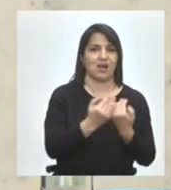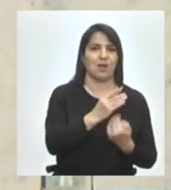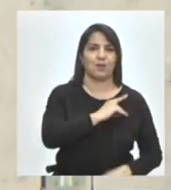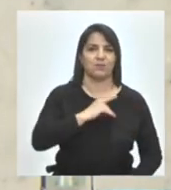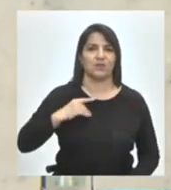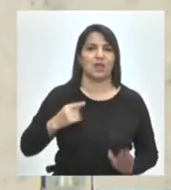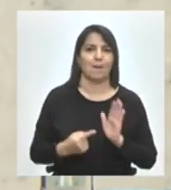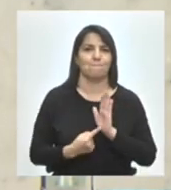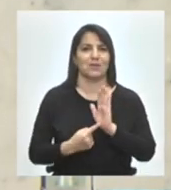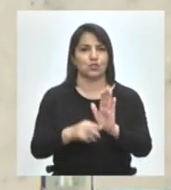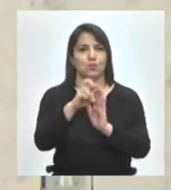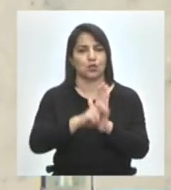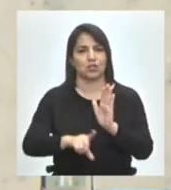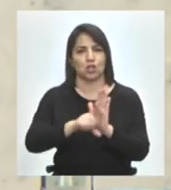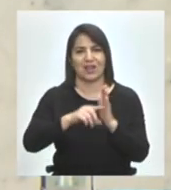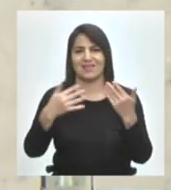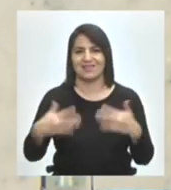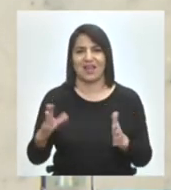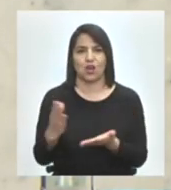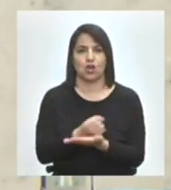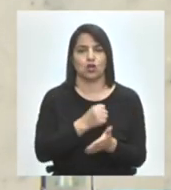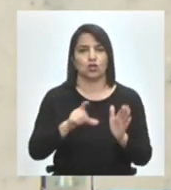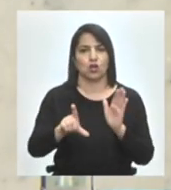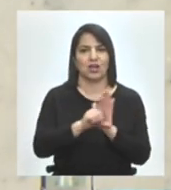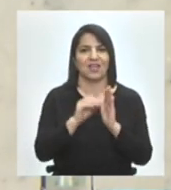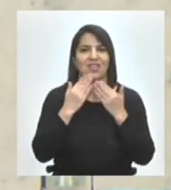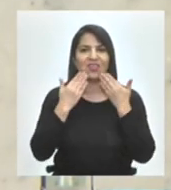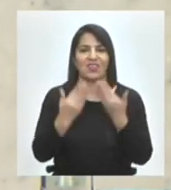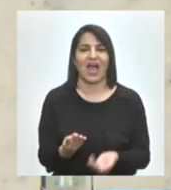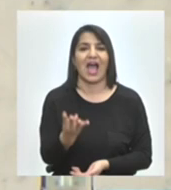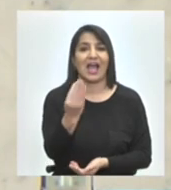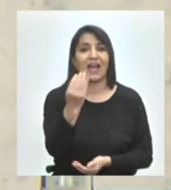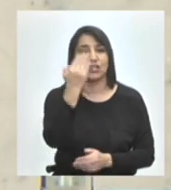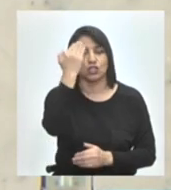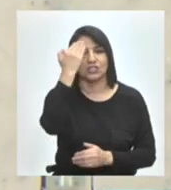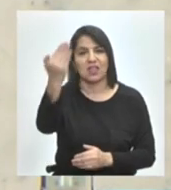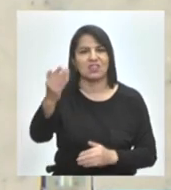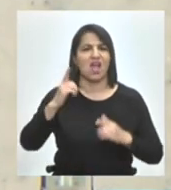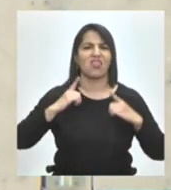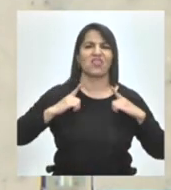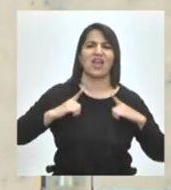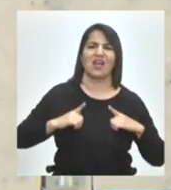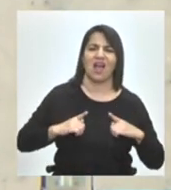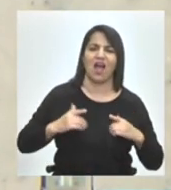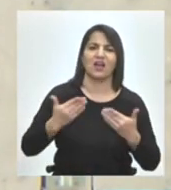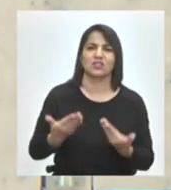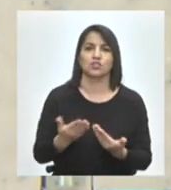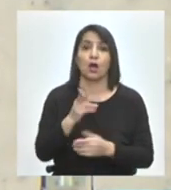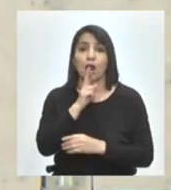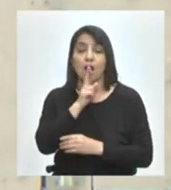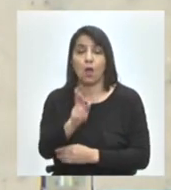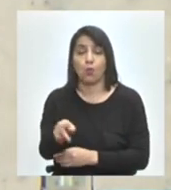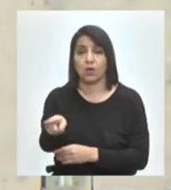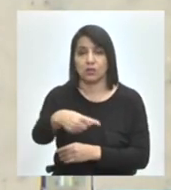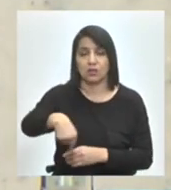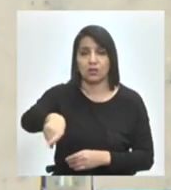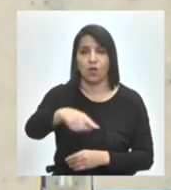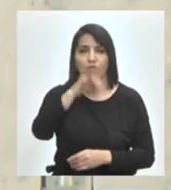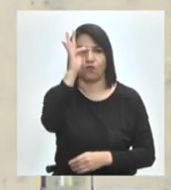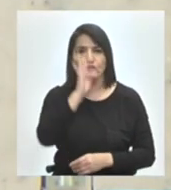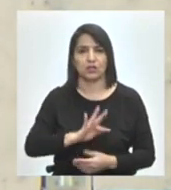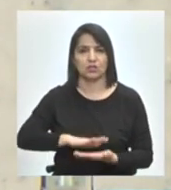una moción que ya es ley y que brinda 14 días de descanso reparatorio a los funcionarios de la salud